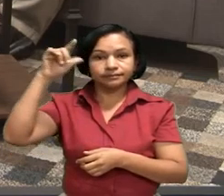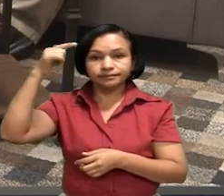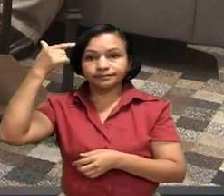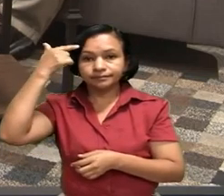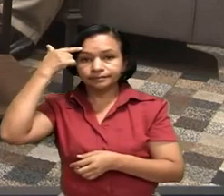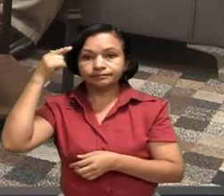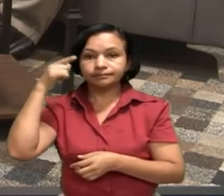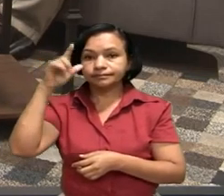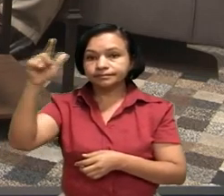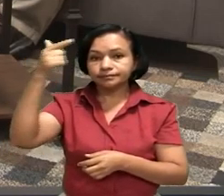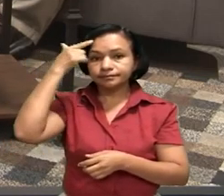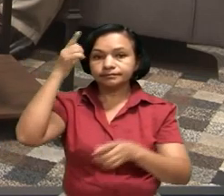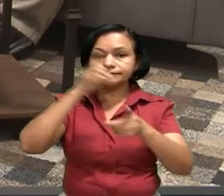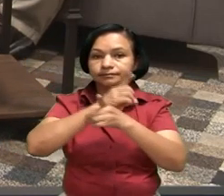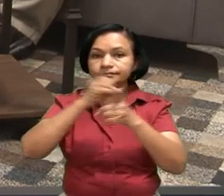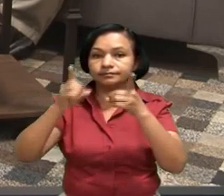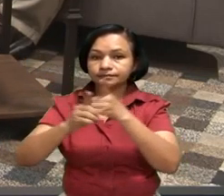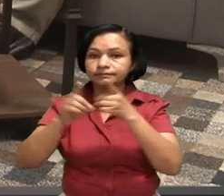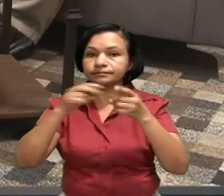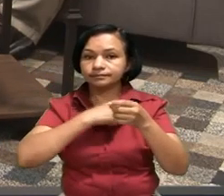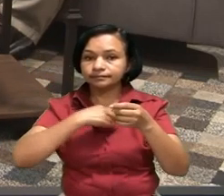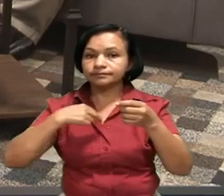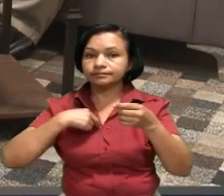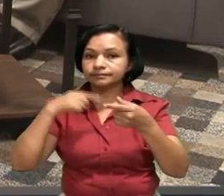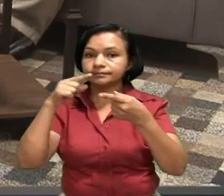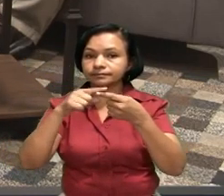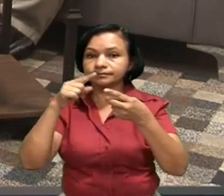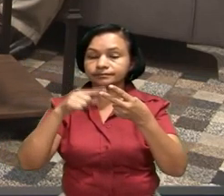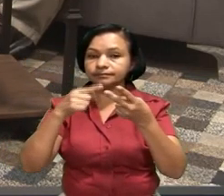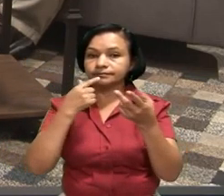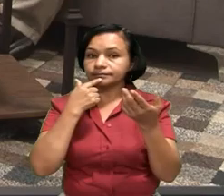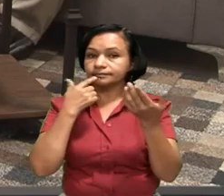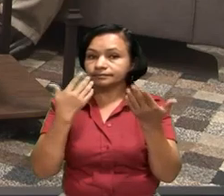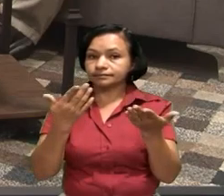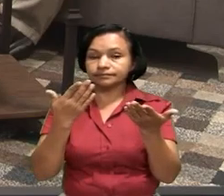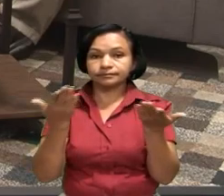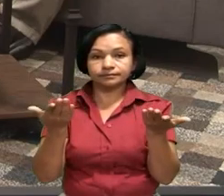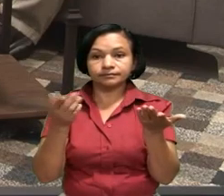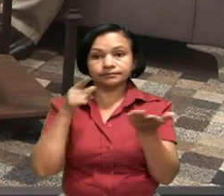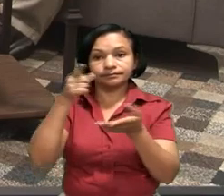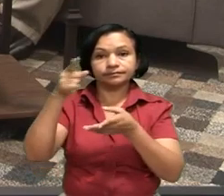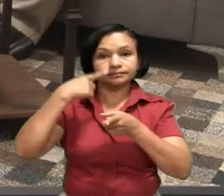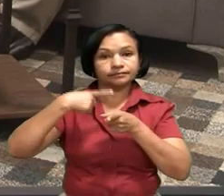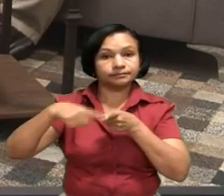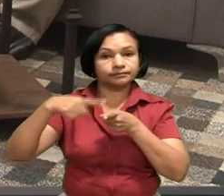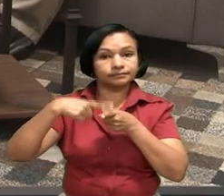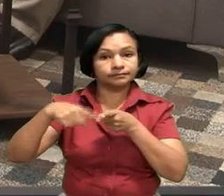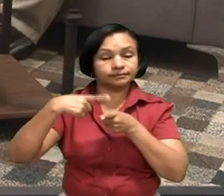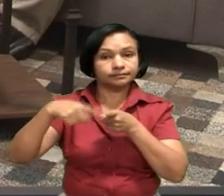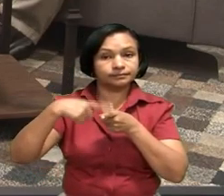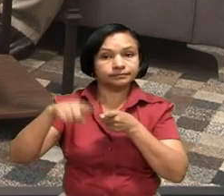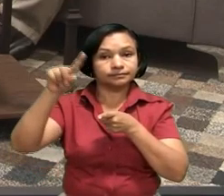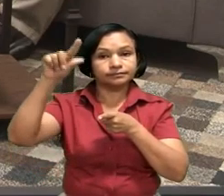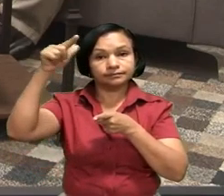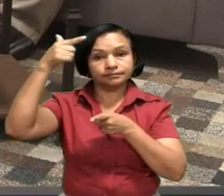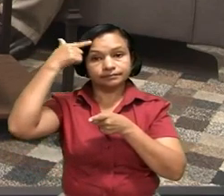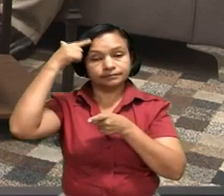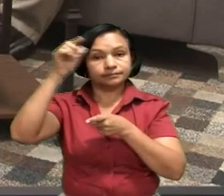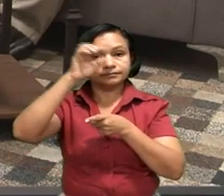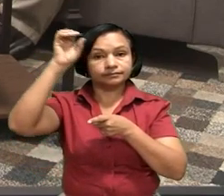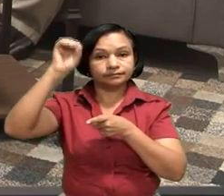está obligado a hacer las cosas que haces porque para eso le pagamos a través de nuestros impuestos si